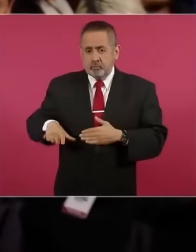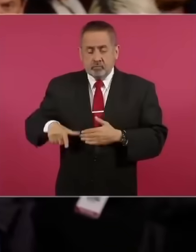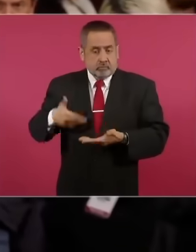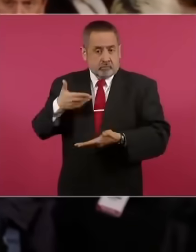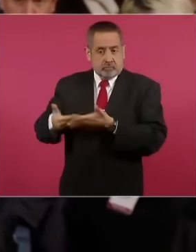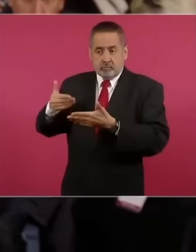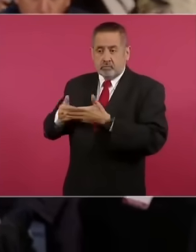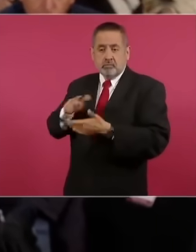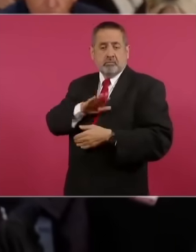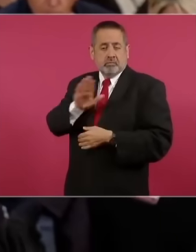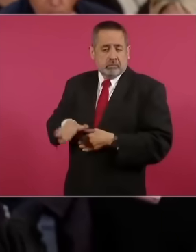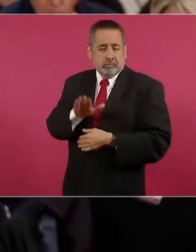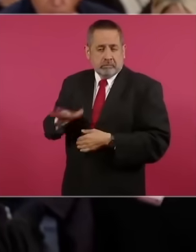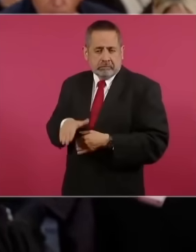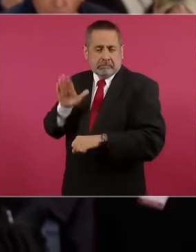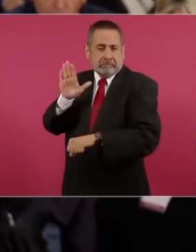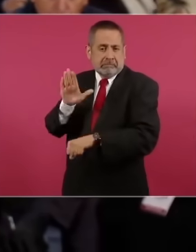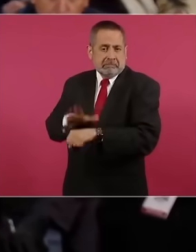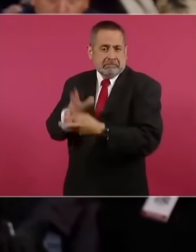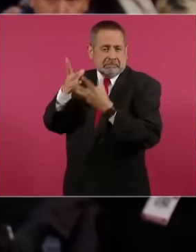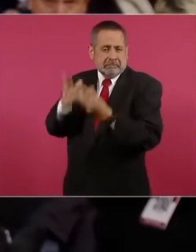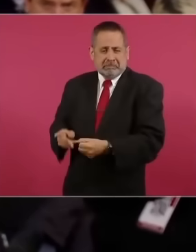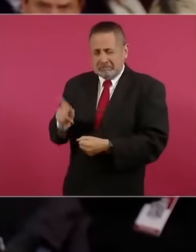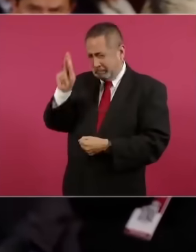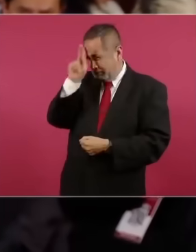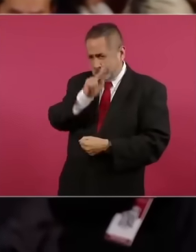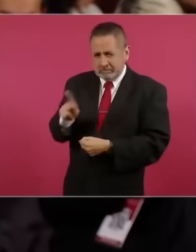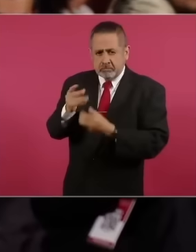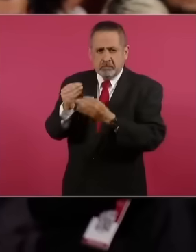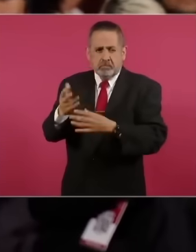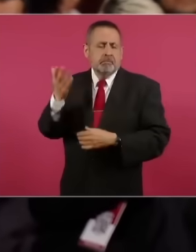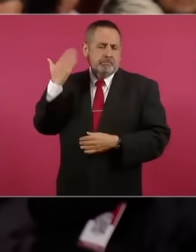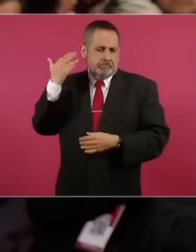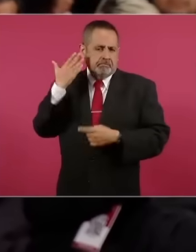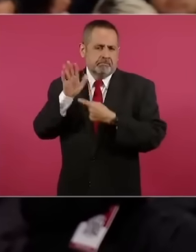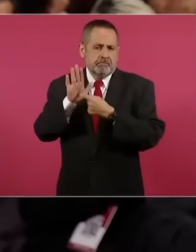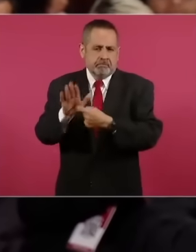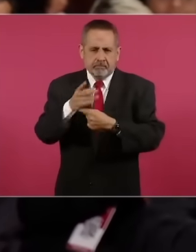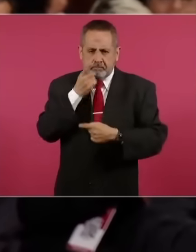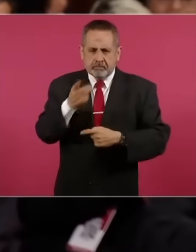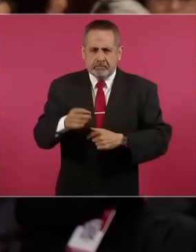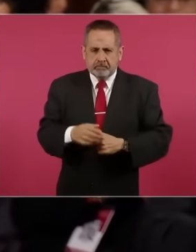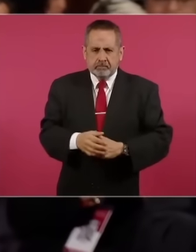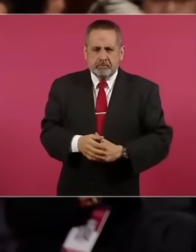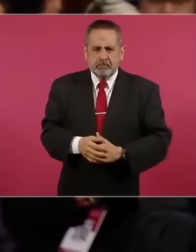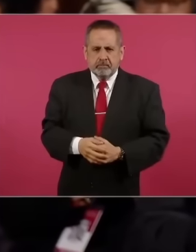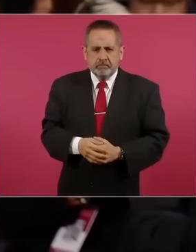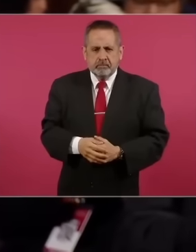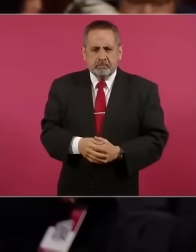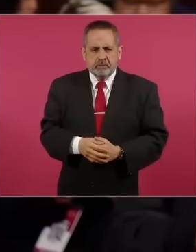muertos en su gobierno es mucho mayor, como se lo había mencionado.